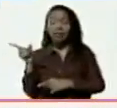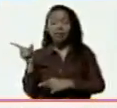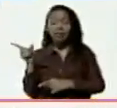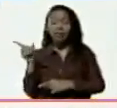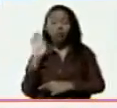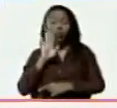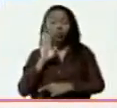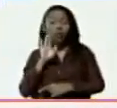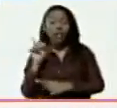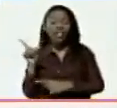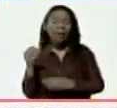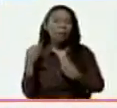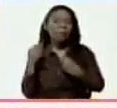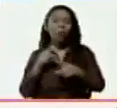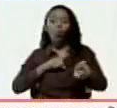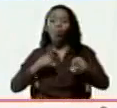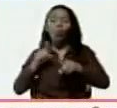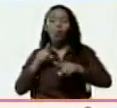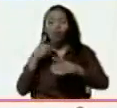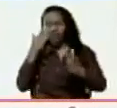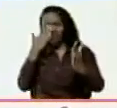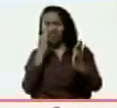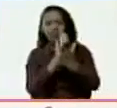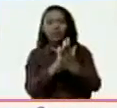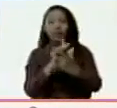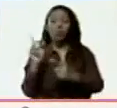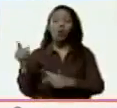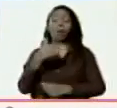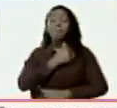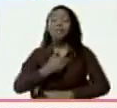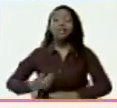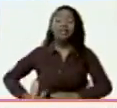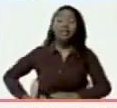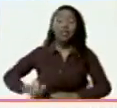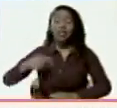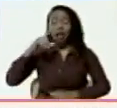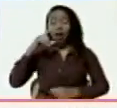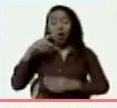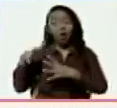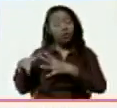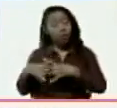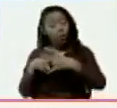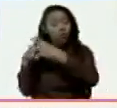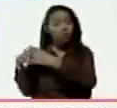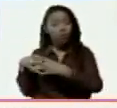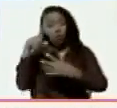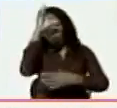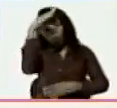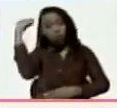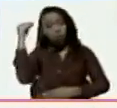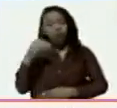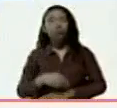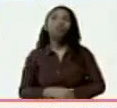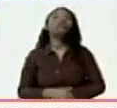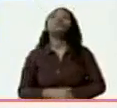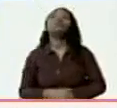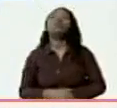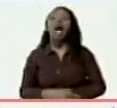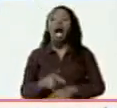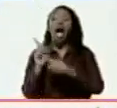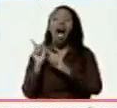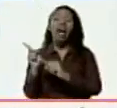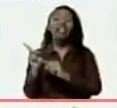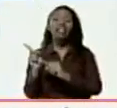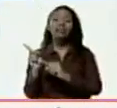fueron coordinadas directamente por él y el presidente de los eeuu donald trump allí está